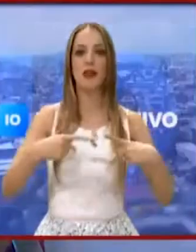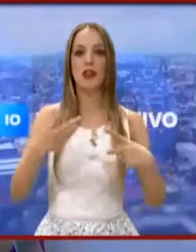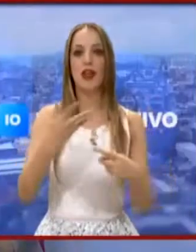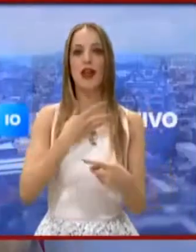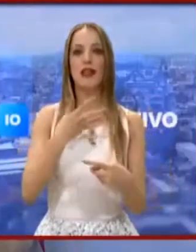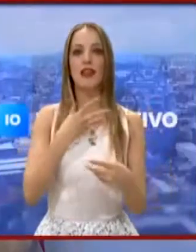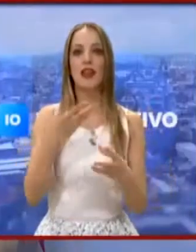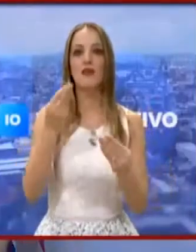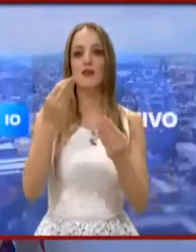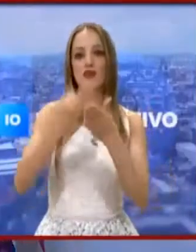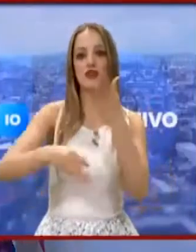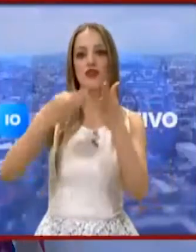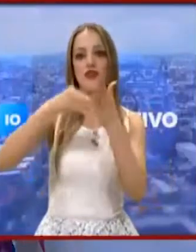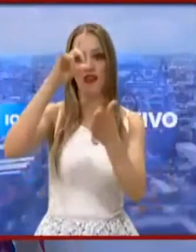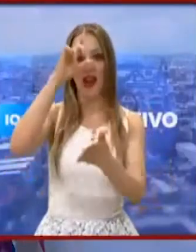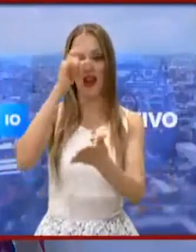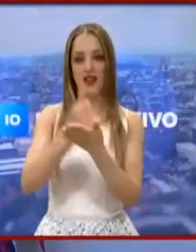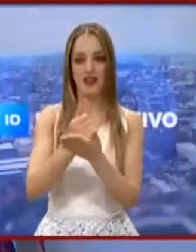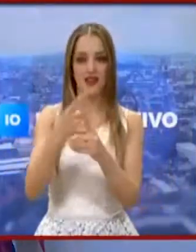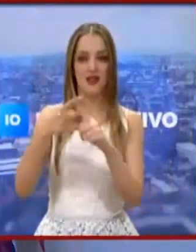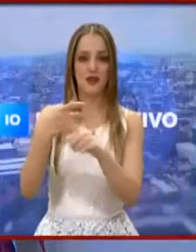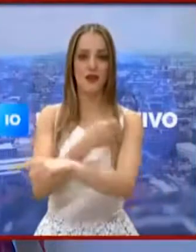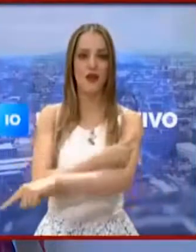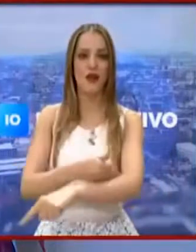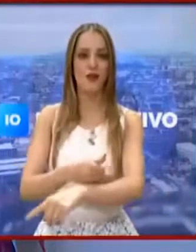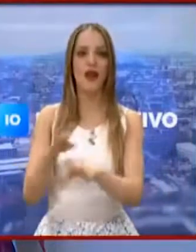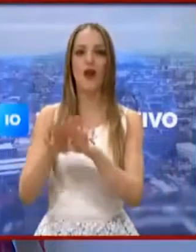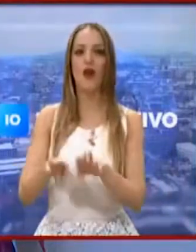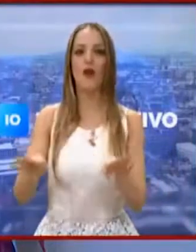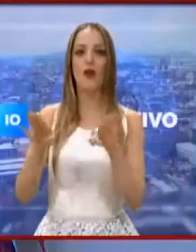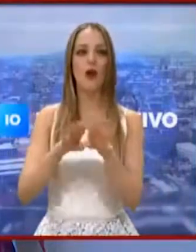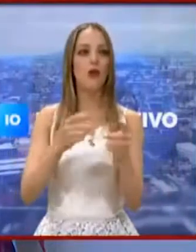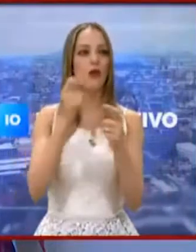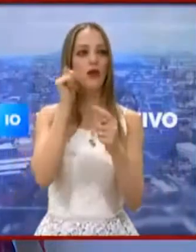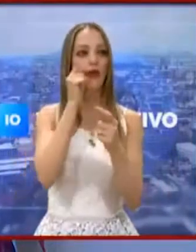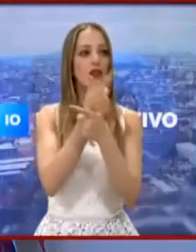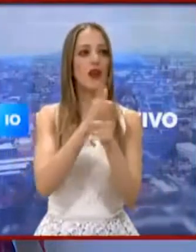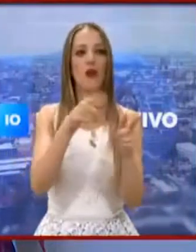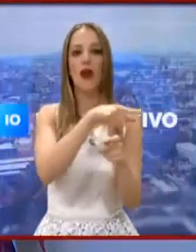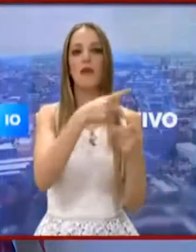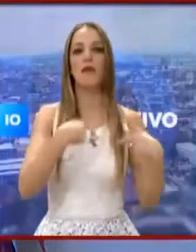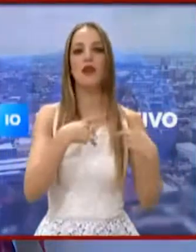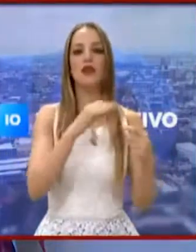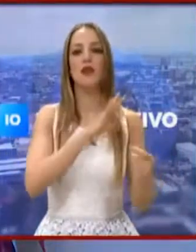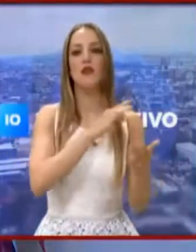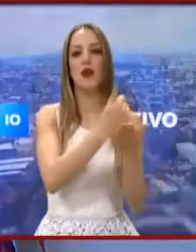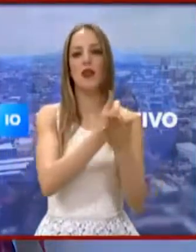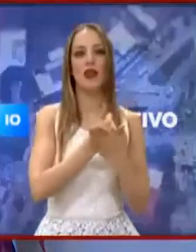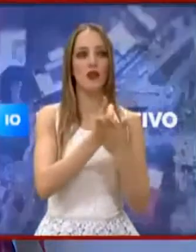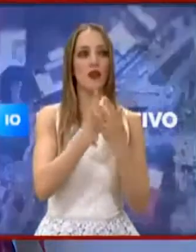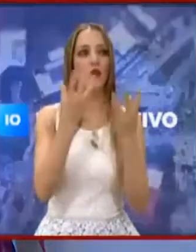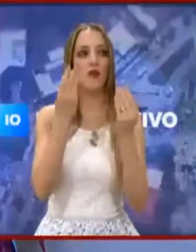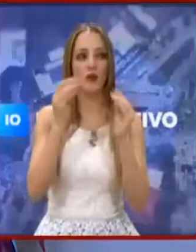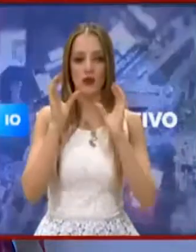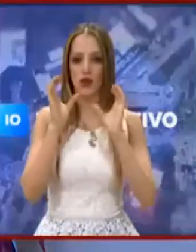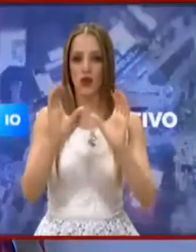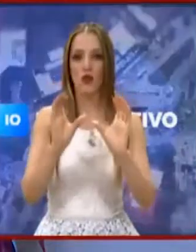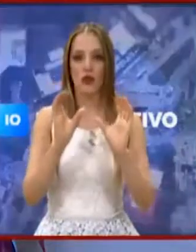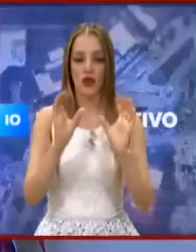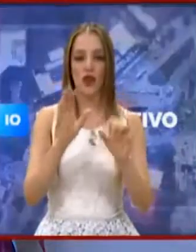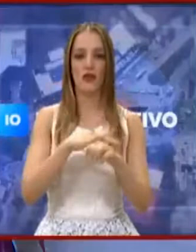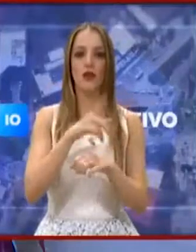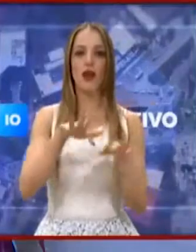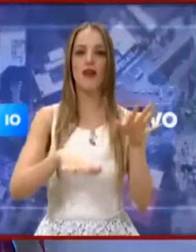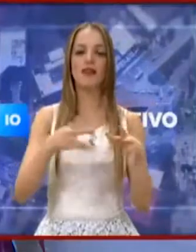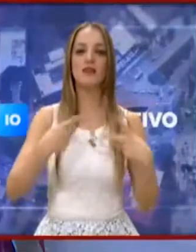carencias afectivas y están buscando cómo cubrirlo con cualquier persona. Entonces, mucho cuidado, no solamente lo hagas por